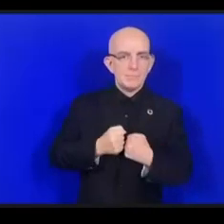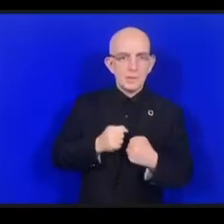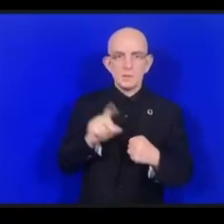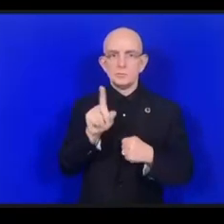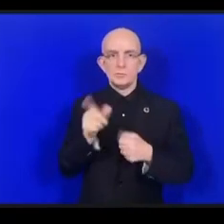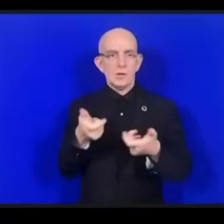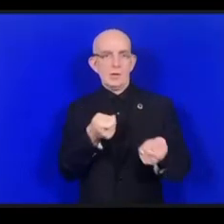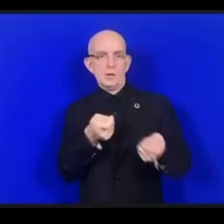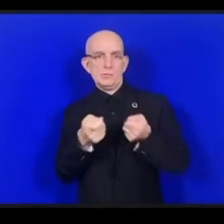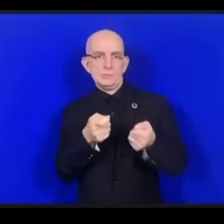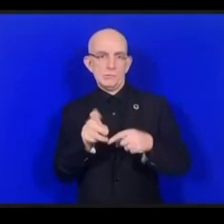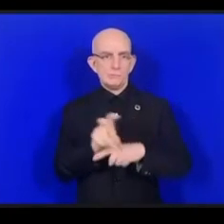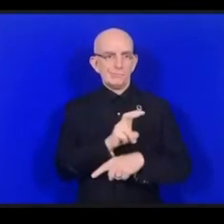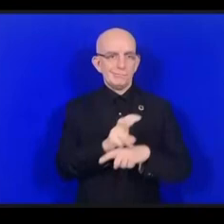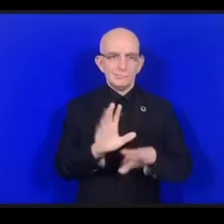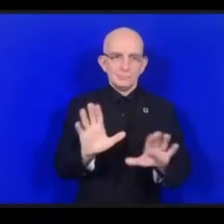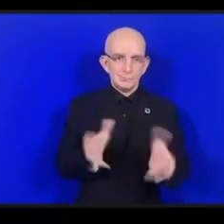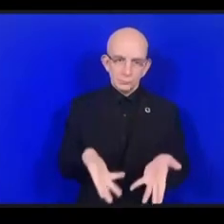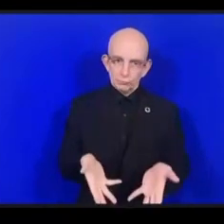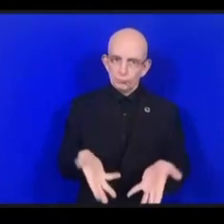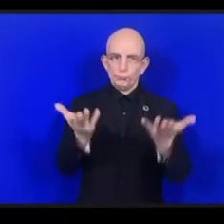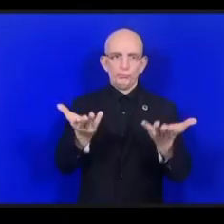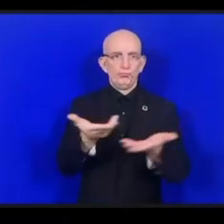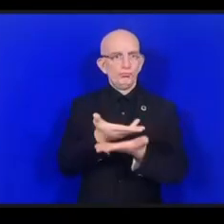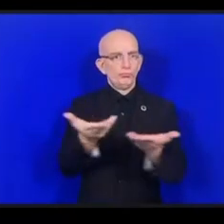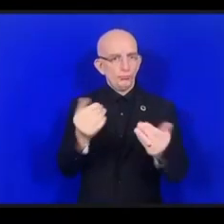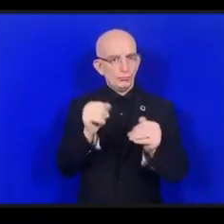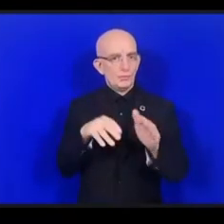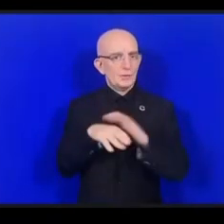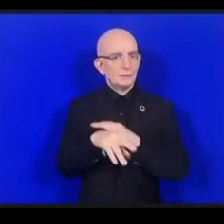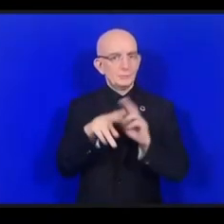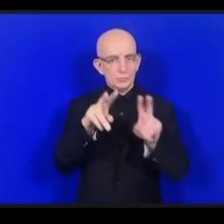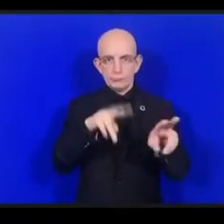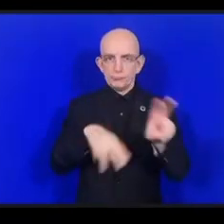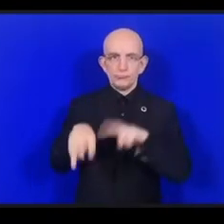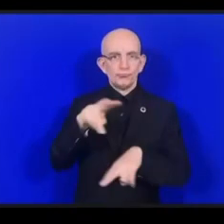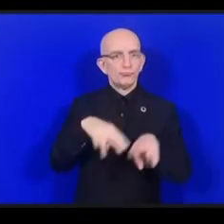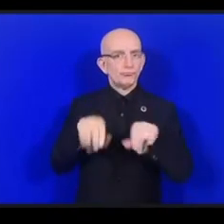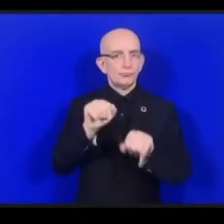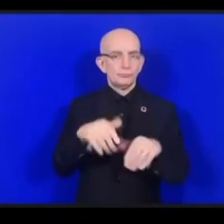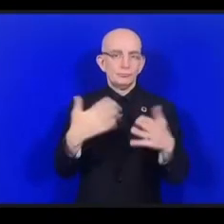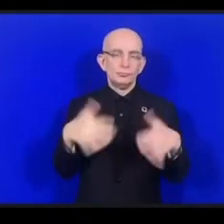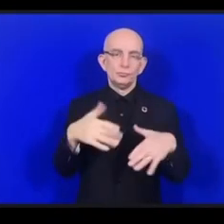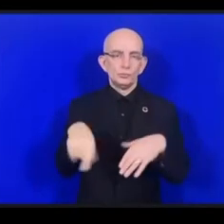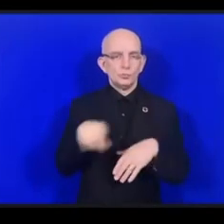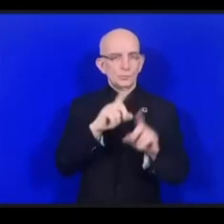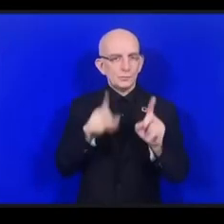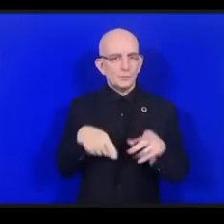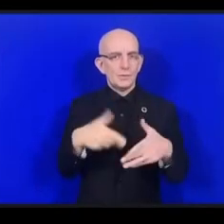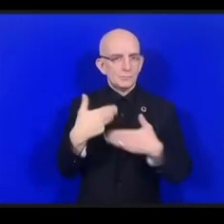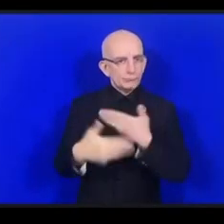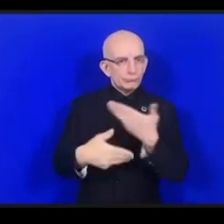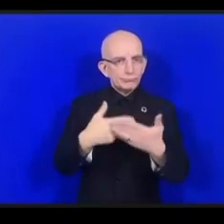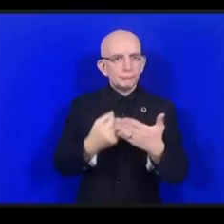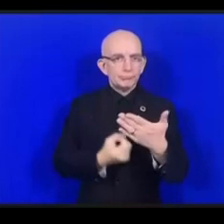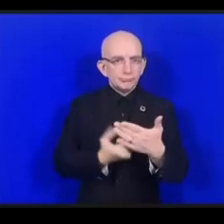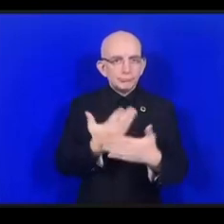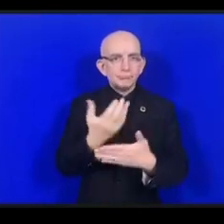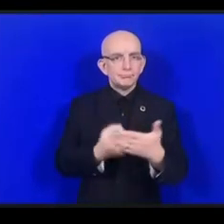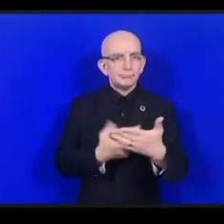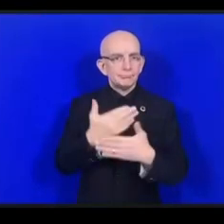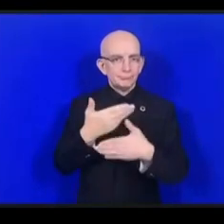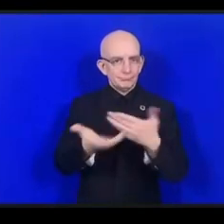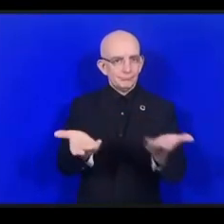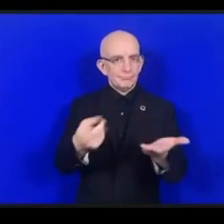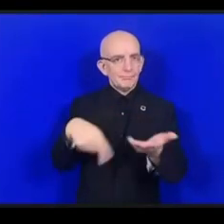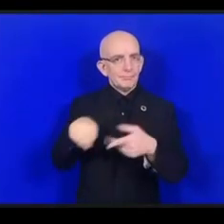necesitamos un contenido de aprendizaje donde el el que aprende se se refleja